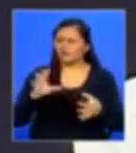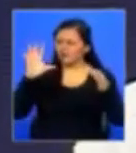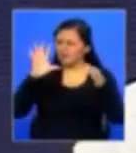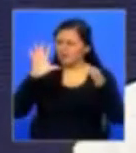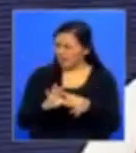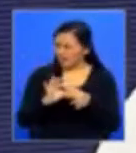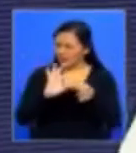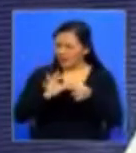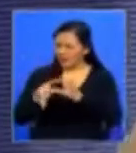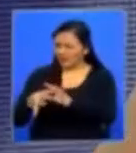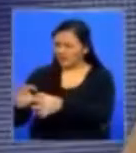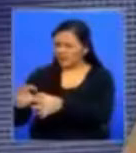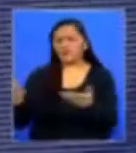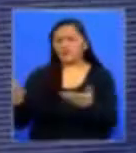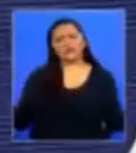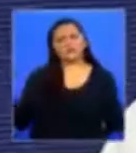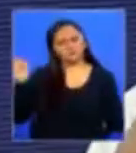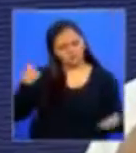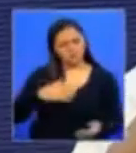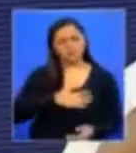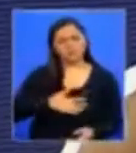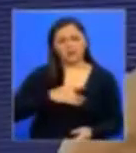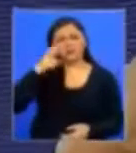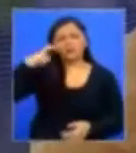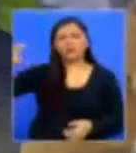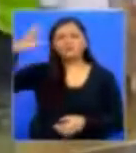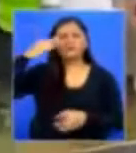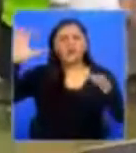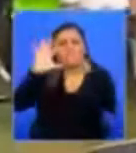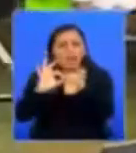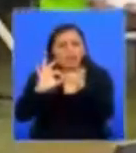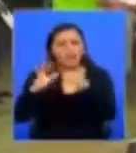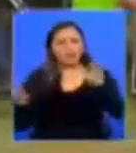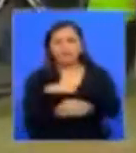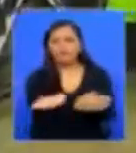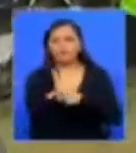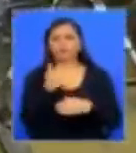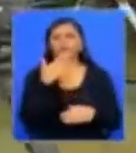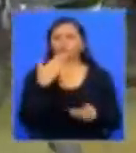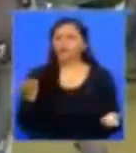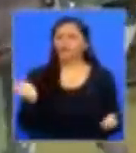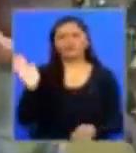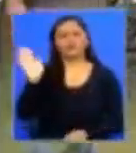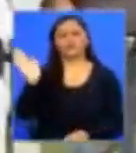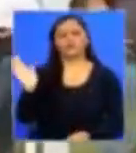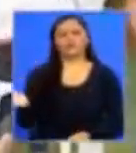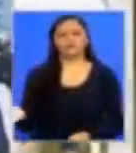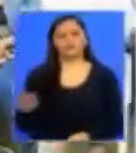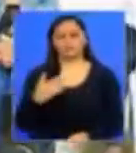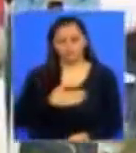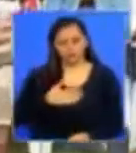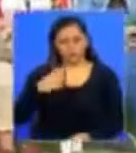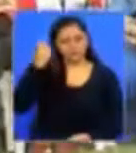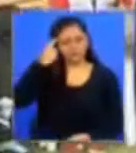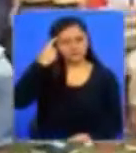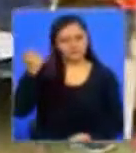forma, compañero? Vamos a ponernos las pilas. Okay. Modestia aparte, compañeros,